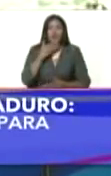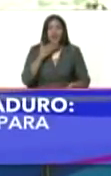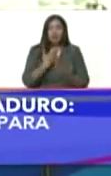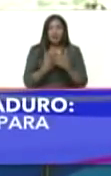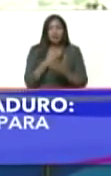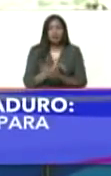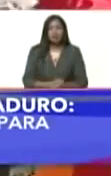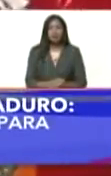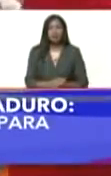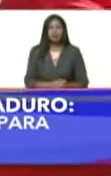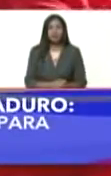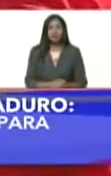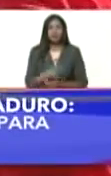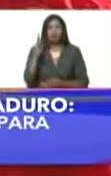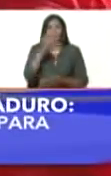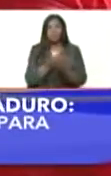¡Gracias!